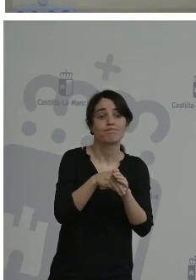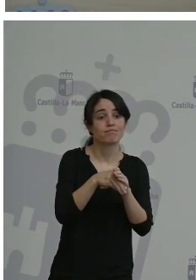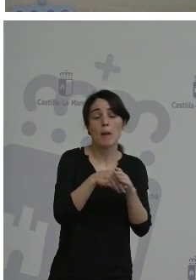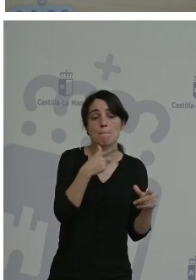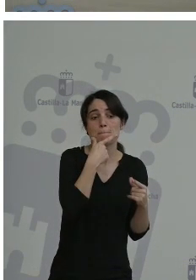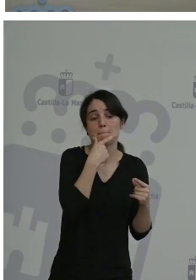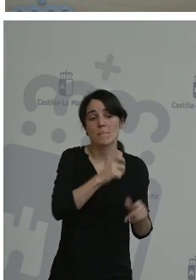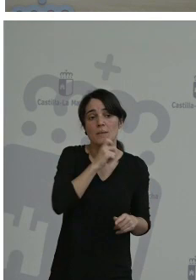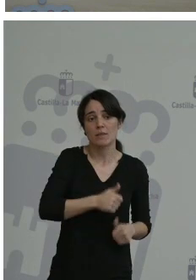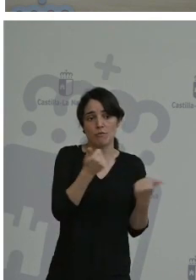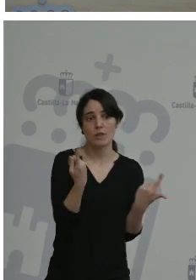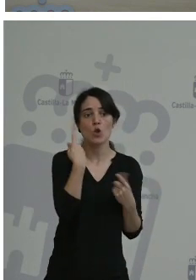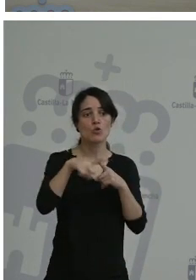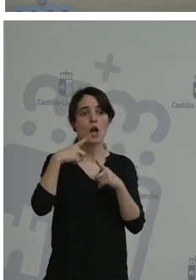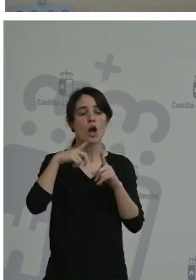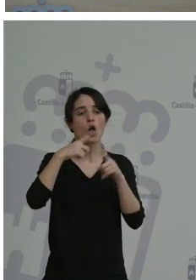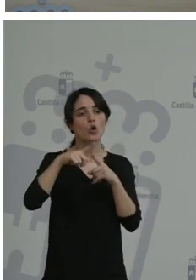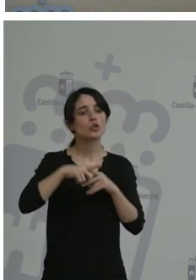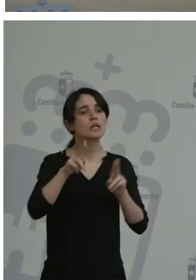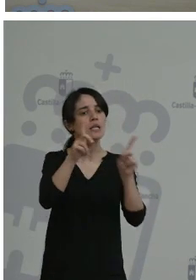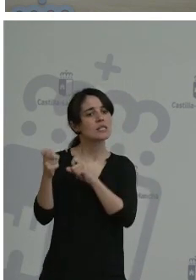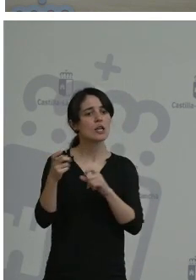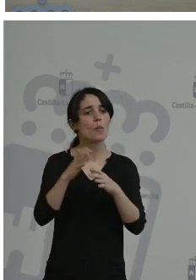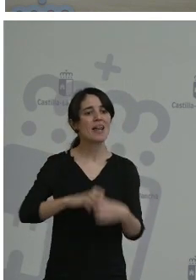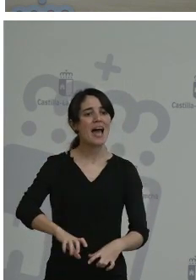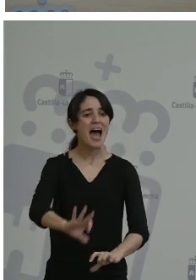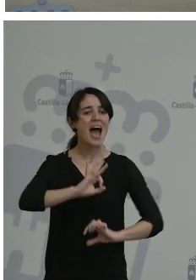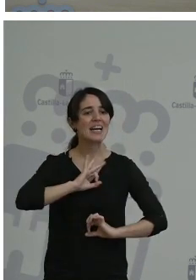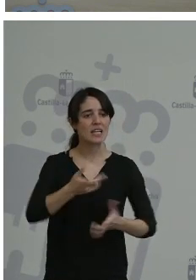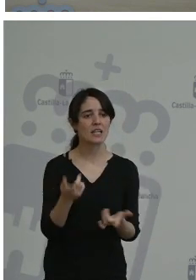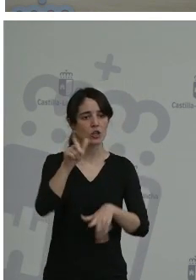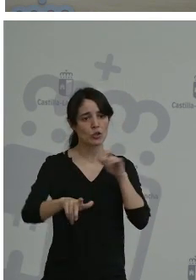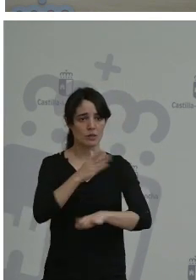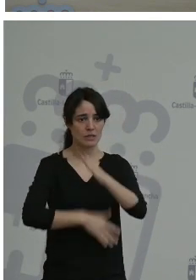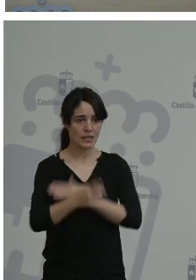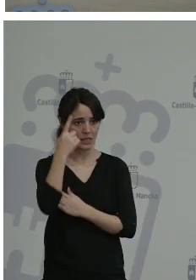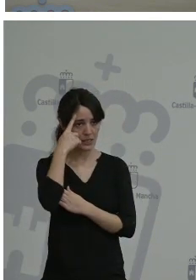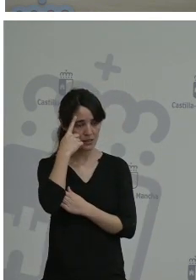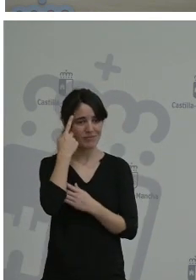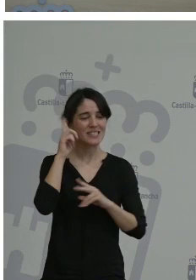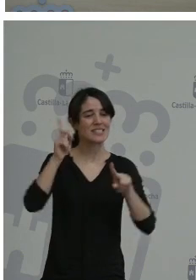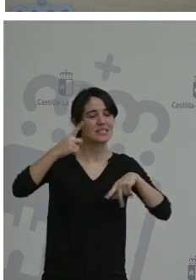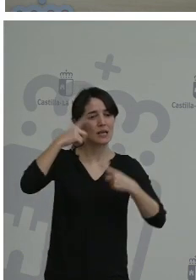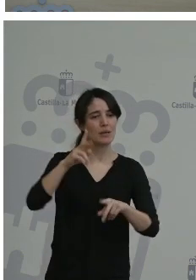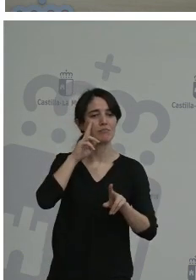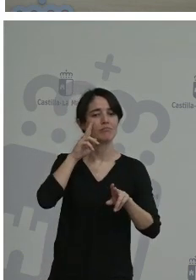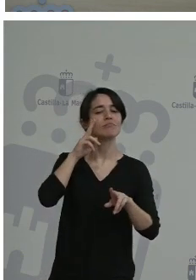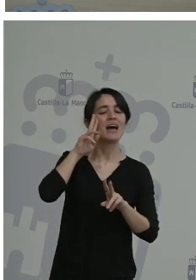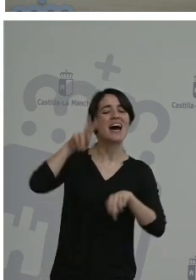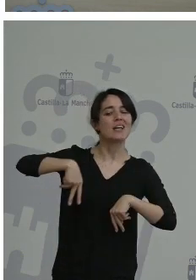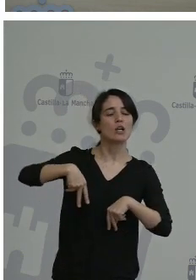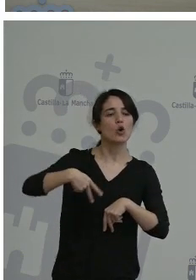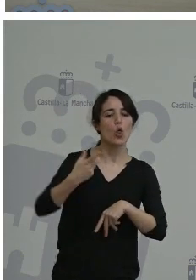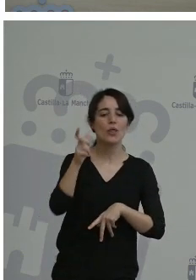las que hacer referencia es al requisito de acreditación de la discapacidad intelectual, distinguiéndola de otro tipo de